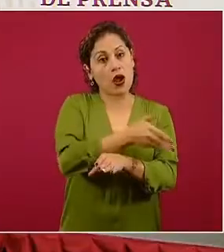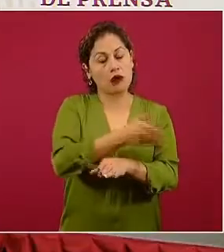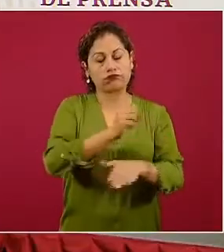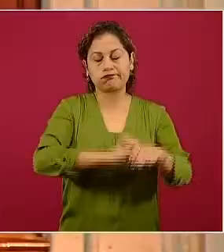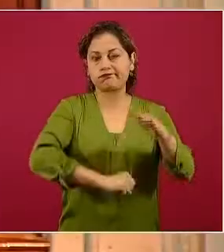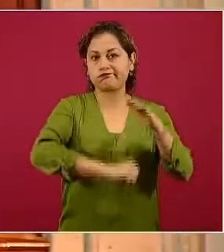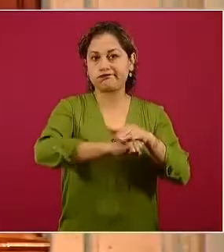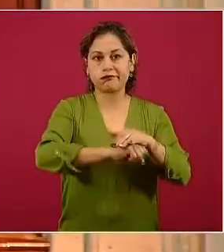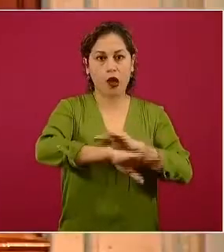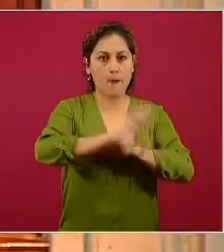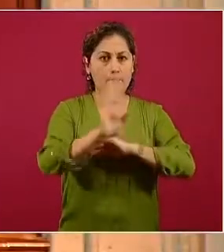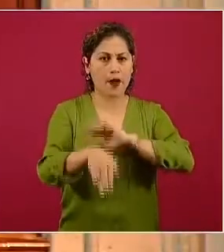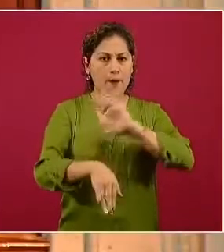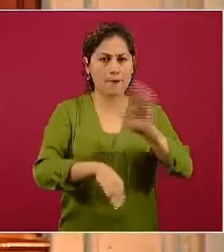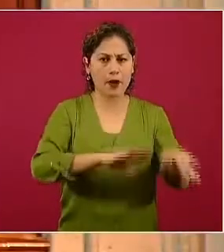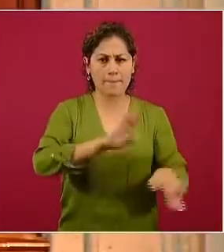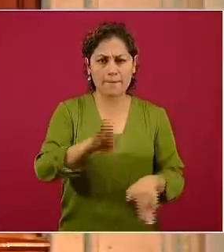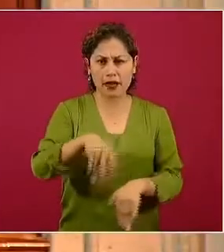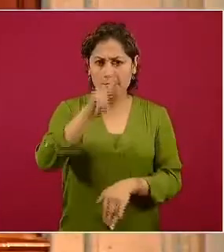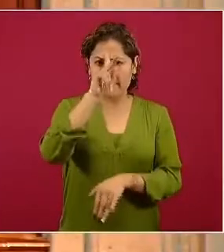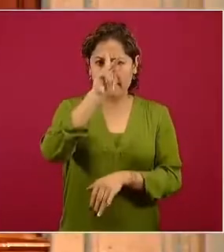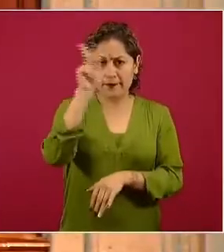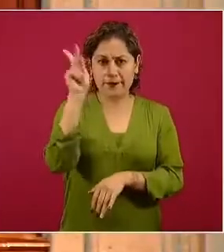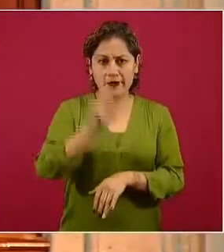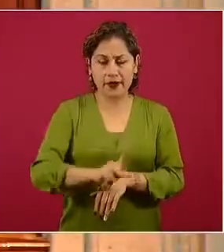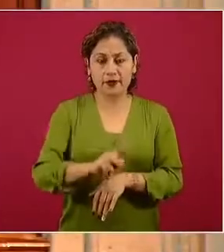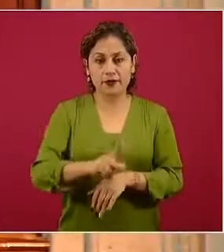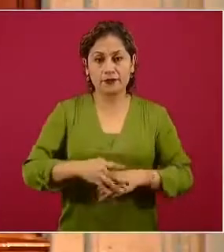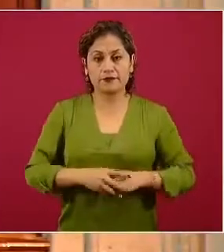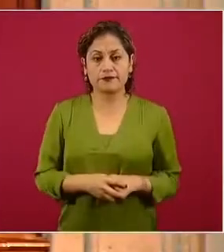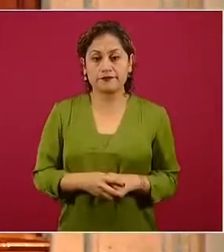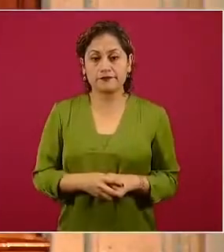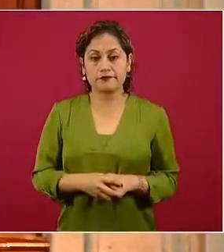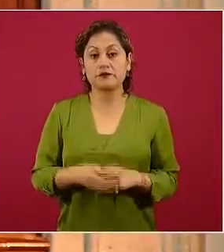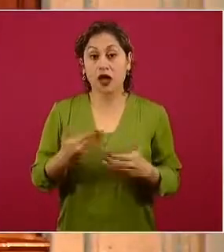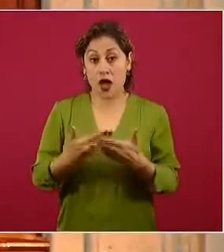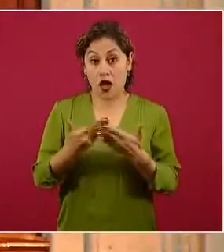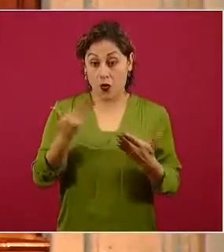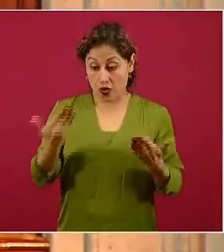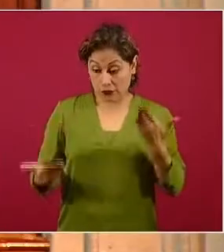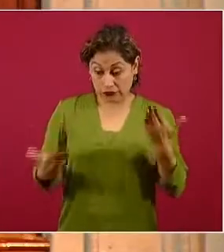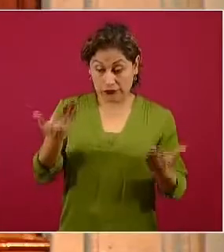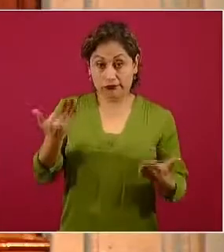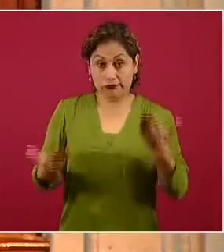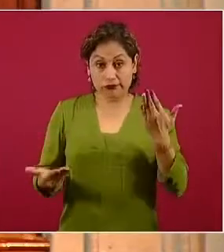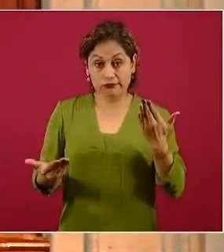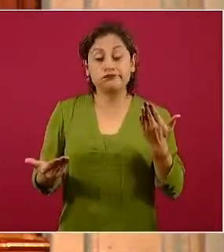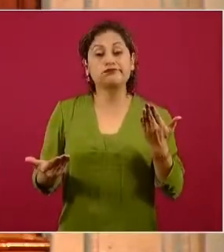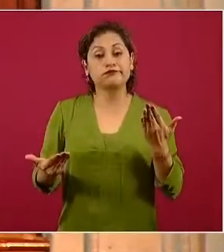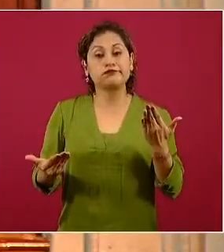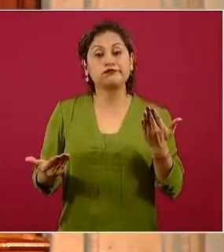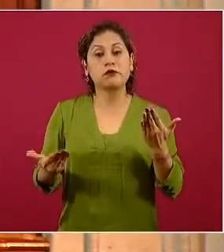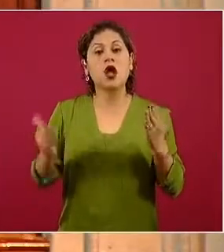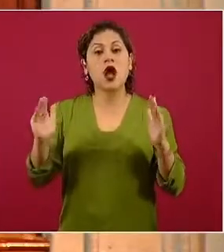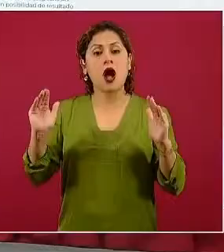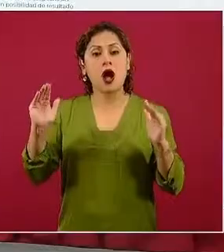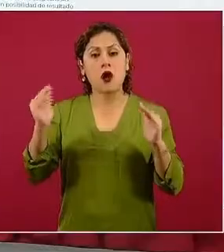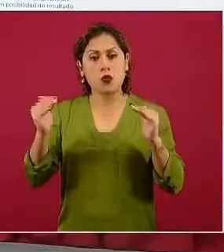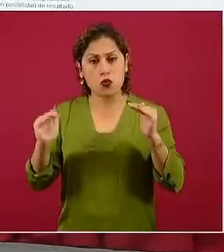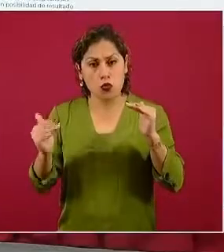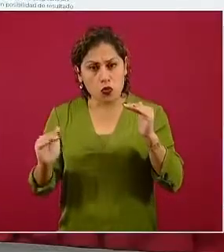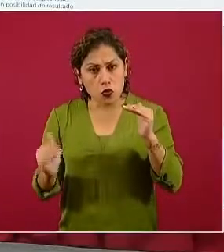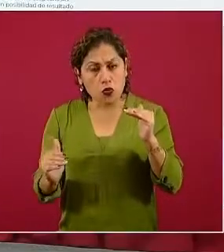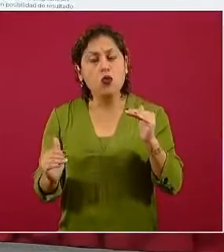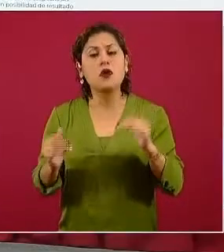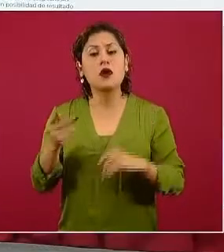tuvimos la mayor cantidad de decesos. Aún así, aunque se ha ido acortando la diferencia,